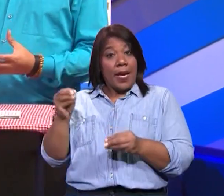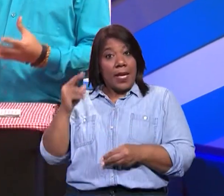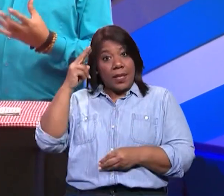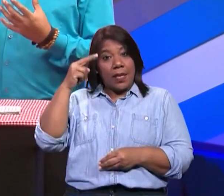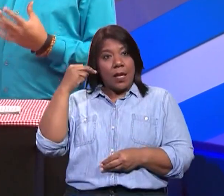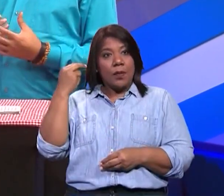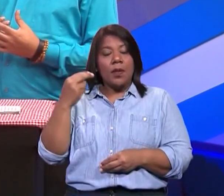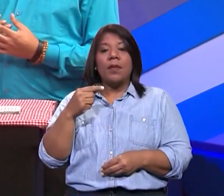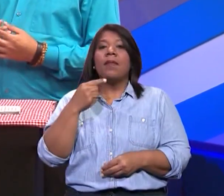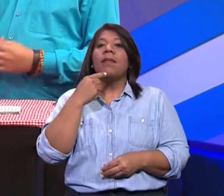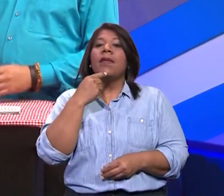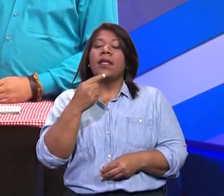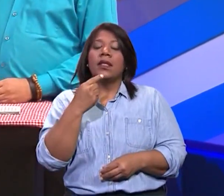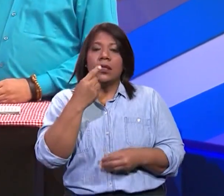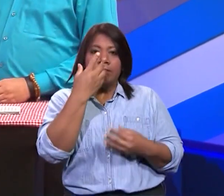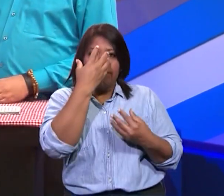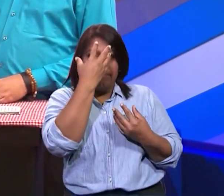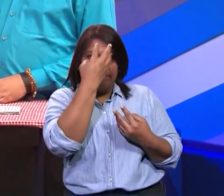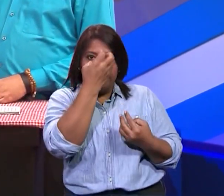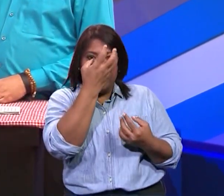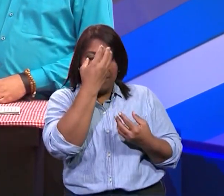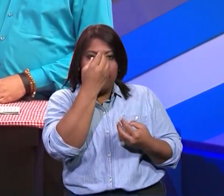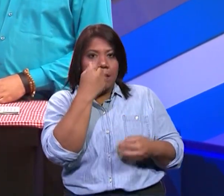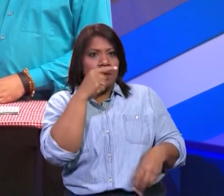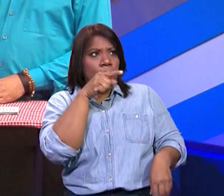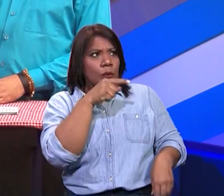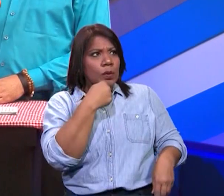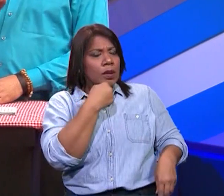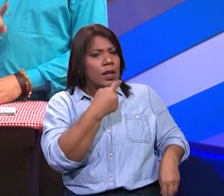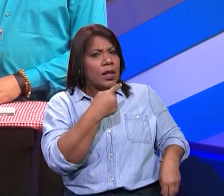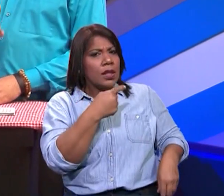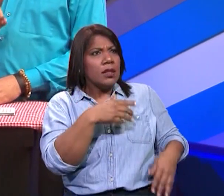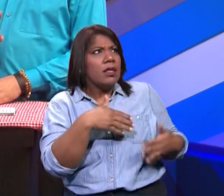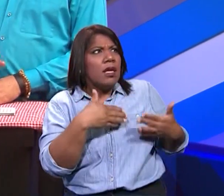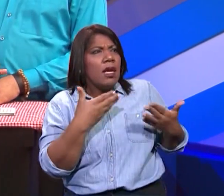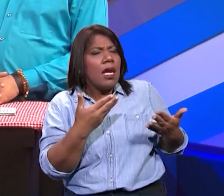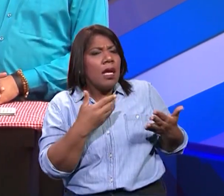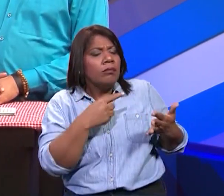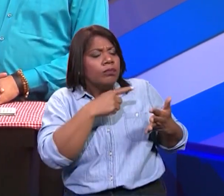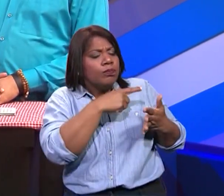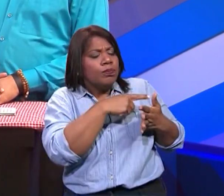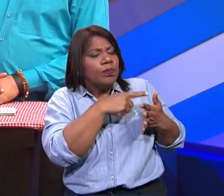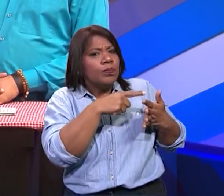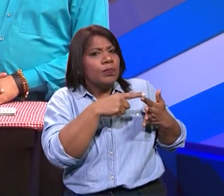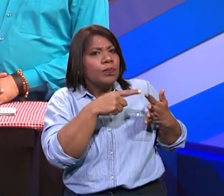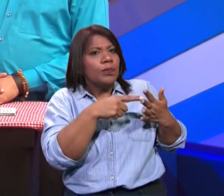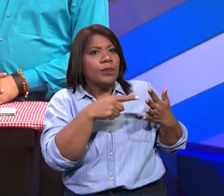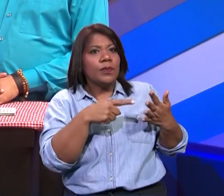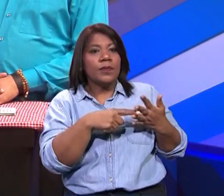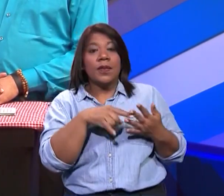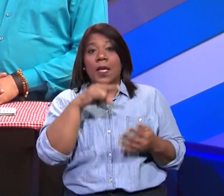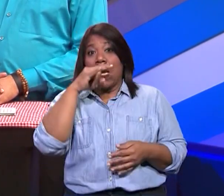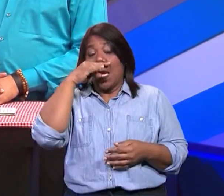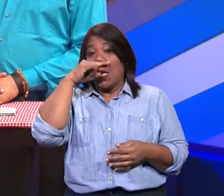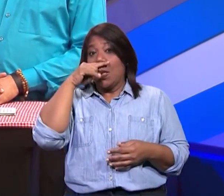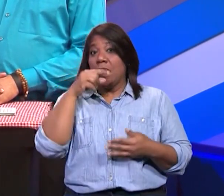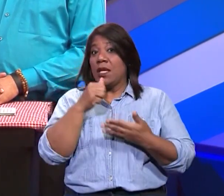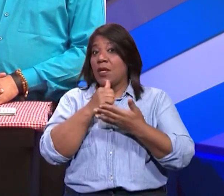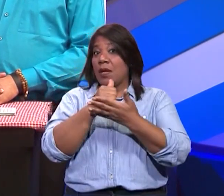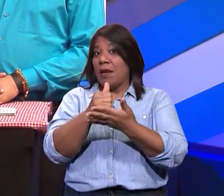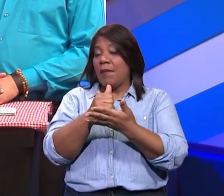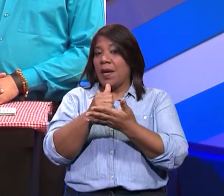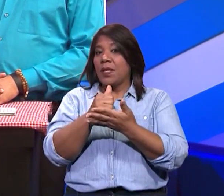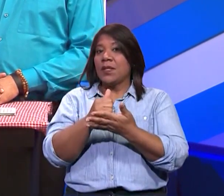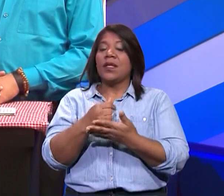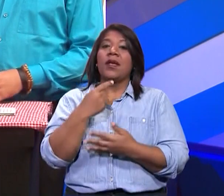la persona que va a recibir la información y tiene que adivinarme todo lo que hemos explicado en la clase. Los niños me van a ayudar. Yo sé que si en casa me